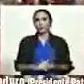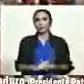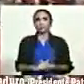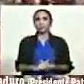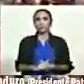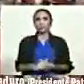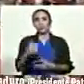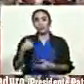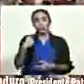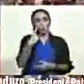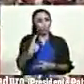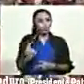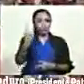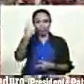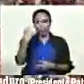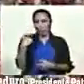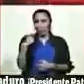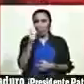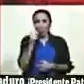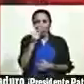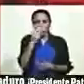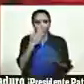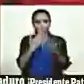Sería el primero que lo haría.